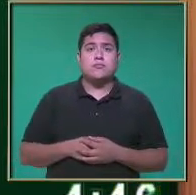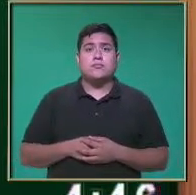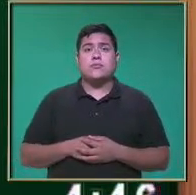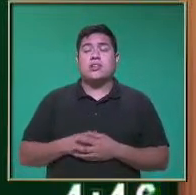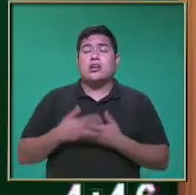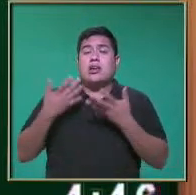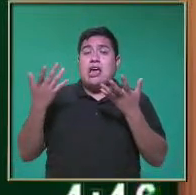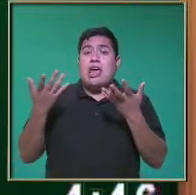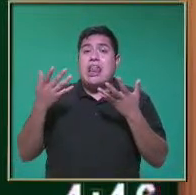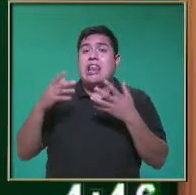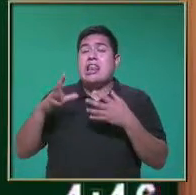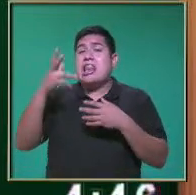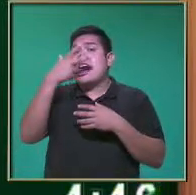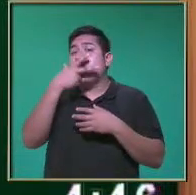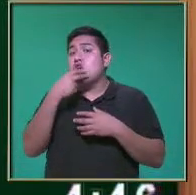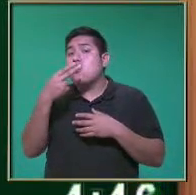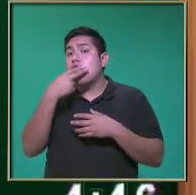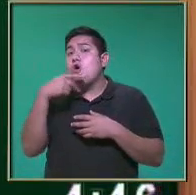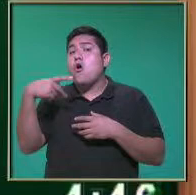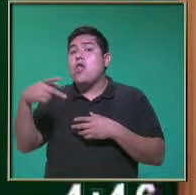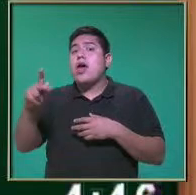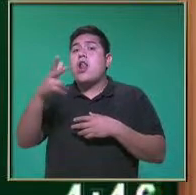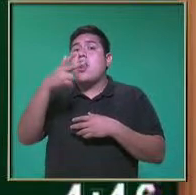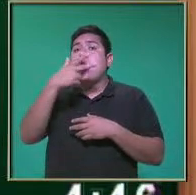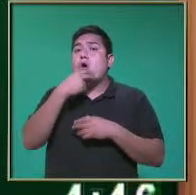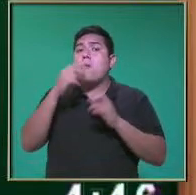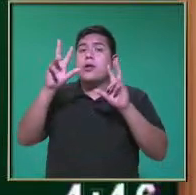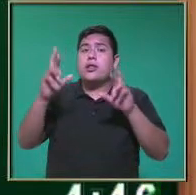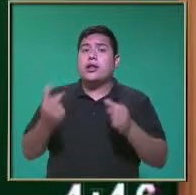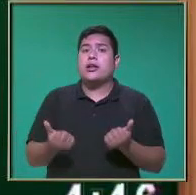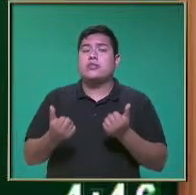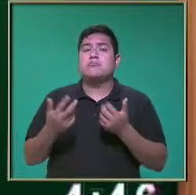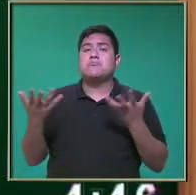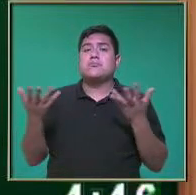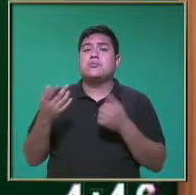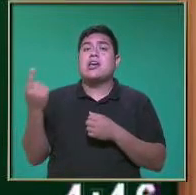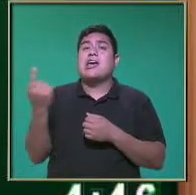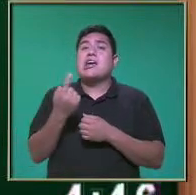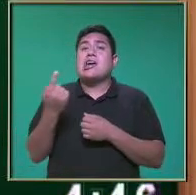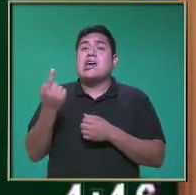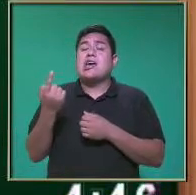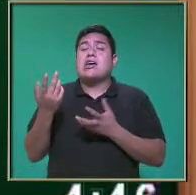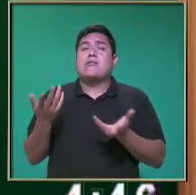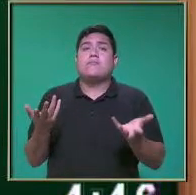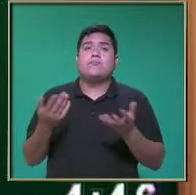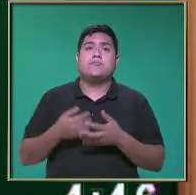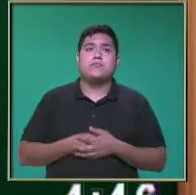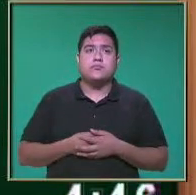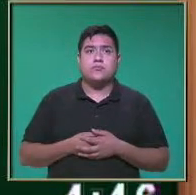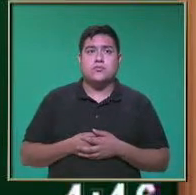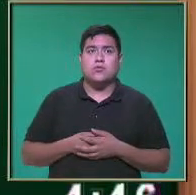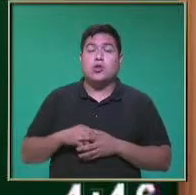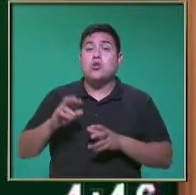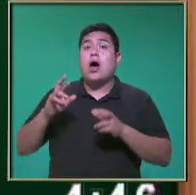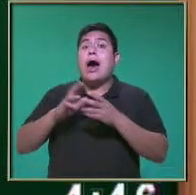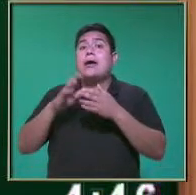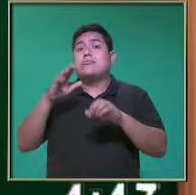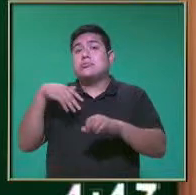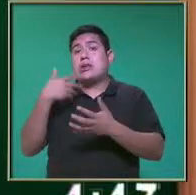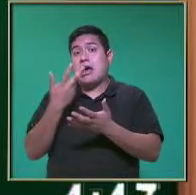granjero cuando cayó y quebró su pierna? Do you remember that? ¿Recuerdas esa parte de la historia? He was riding one of the new